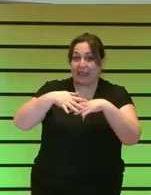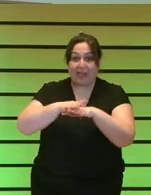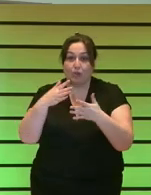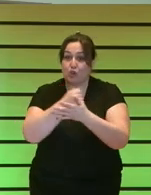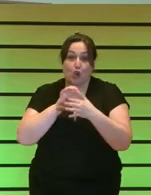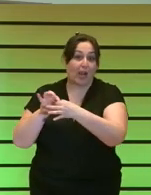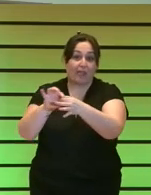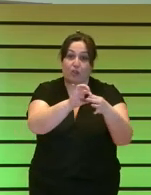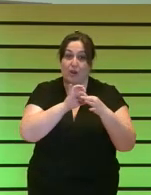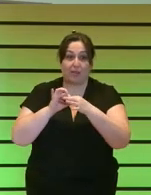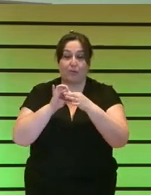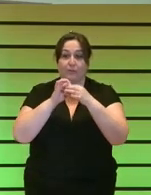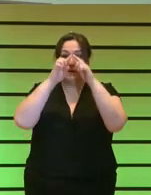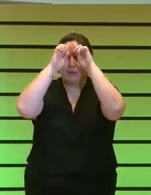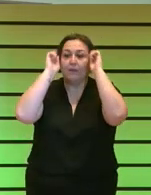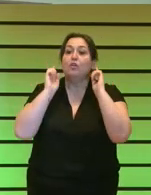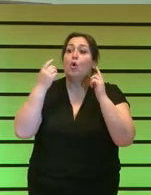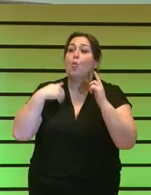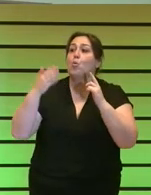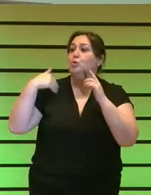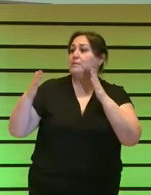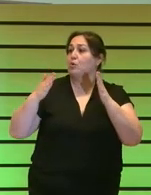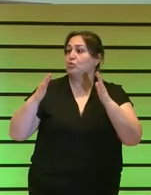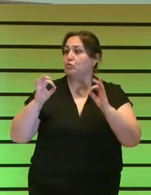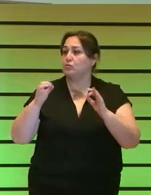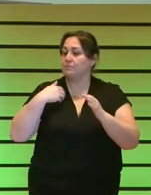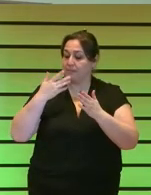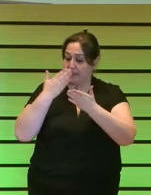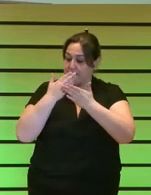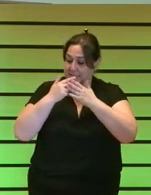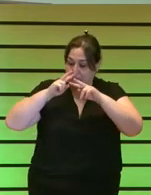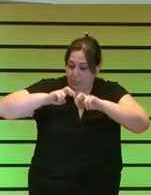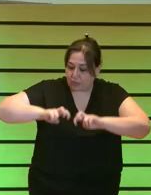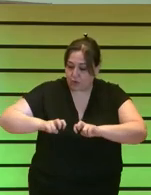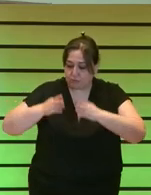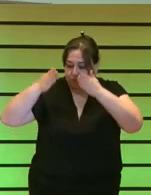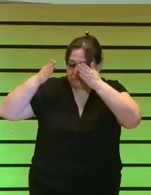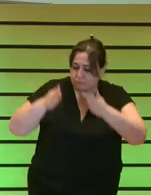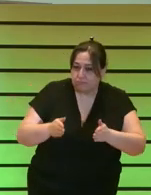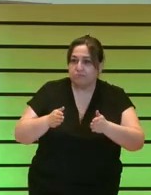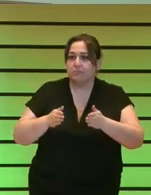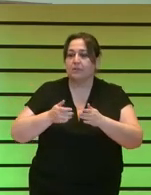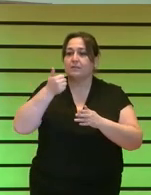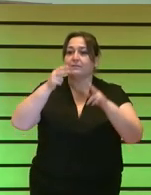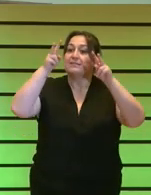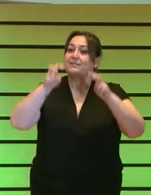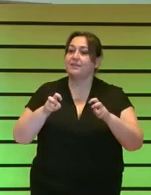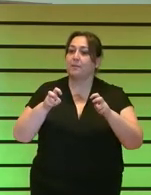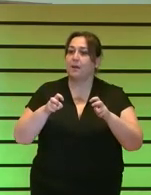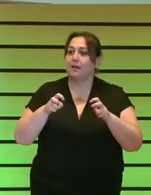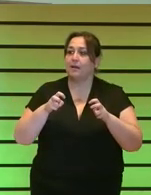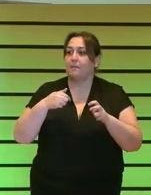relacionado yo en los últimos tiempos en mi parte de investigación la dedico sobre todo a ver un tema que